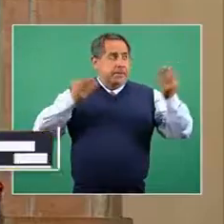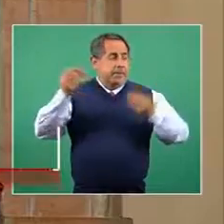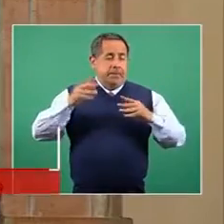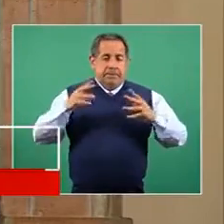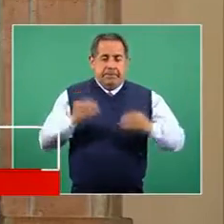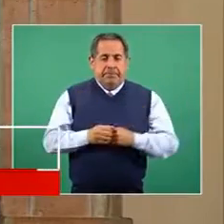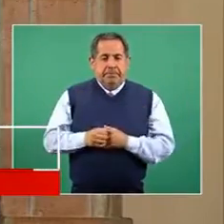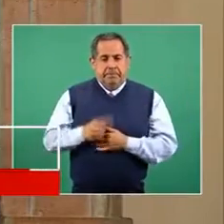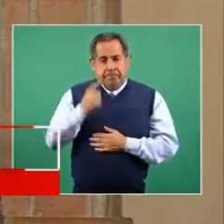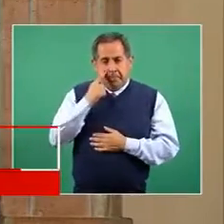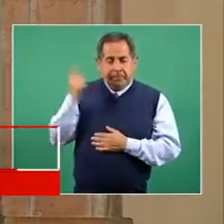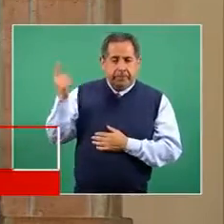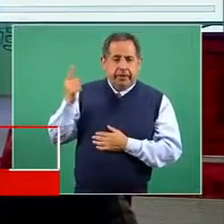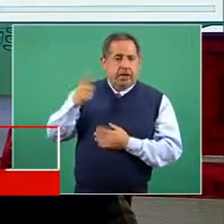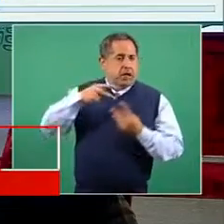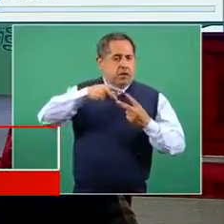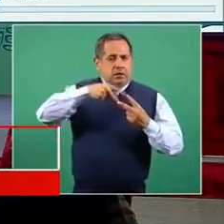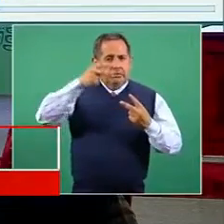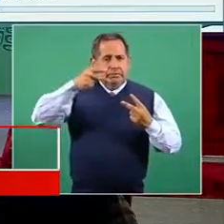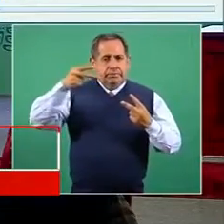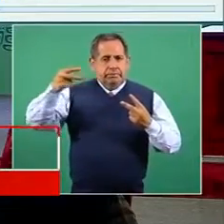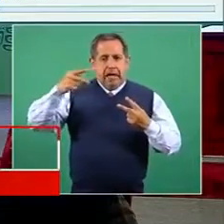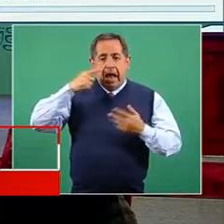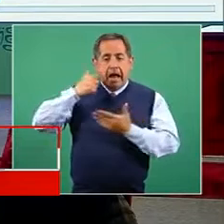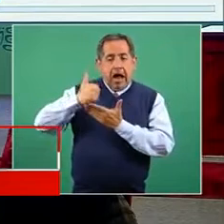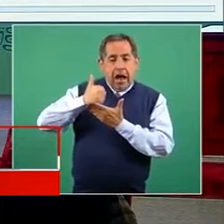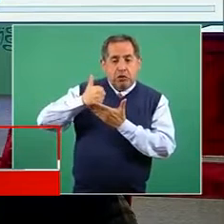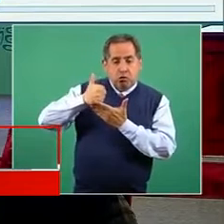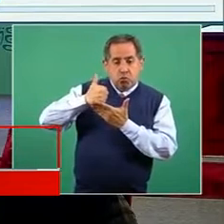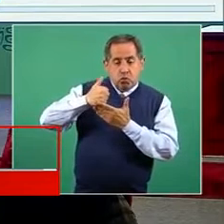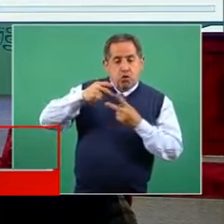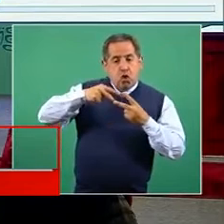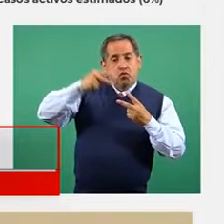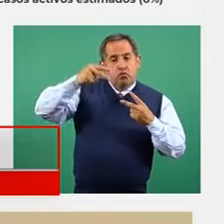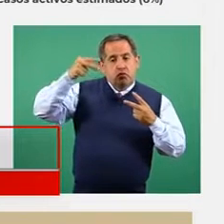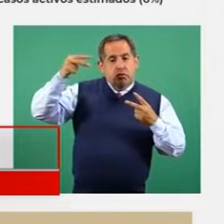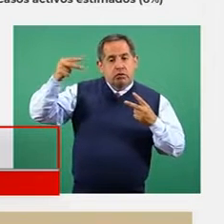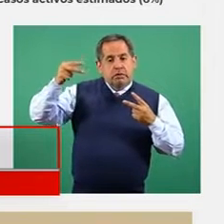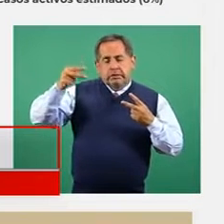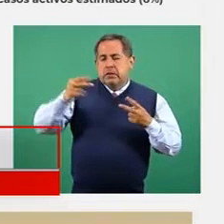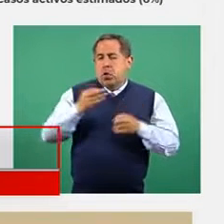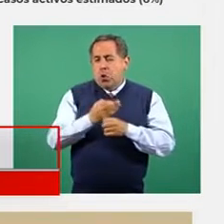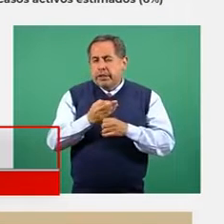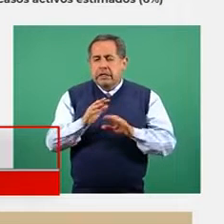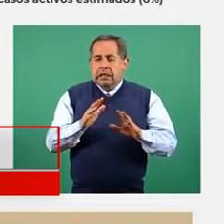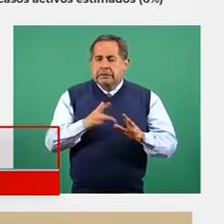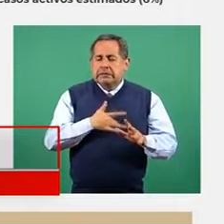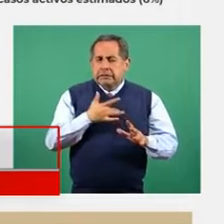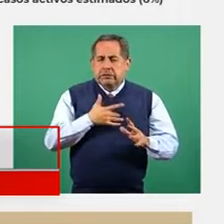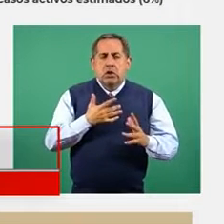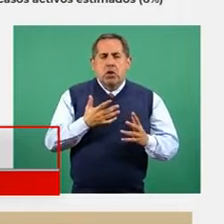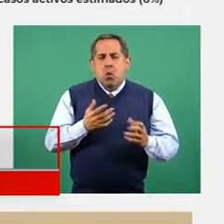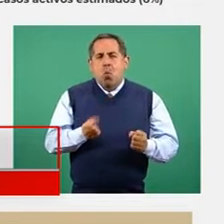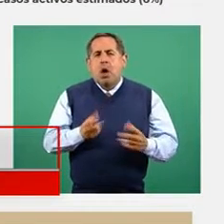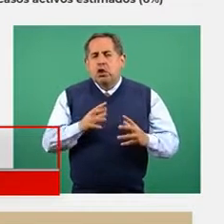reportar 22.339 nuevos contagios en las últimas 24 horas para registrar